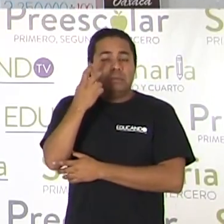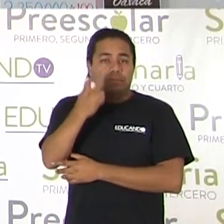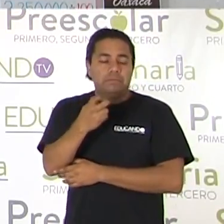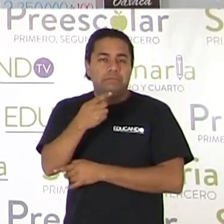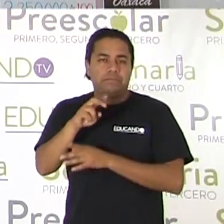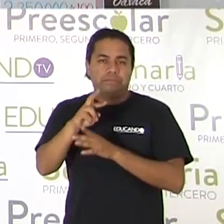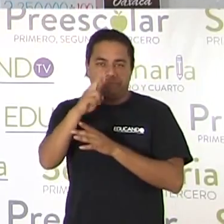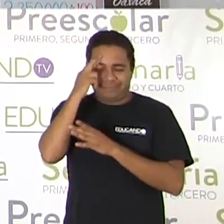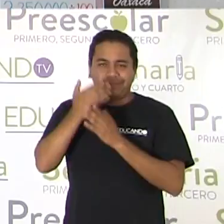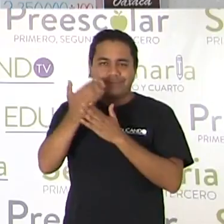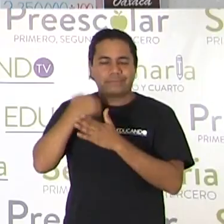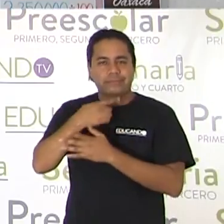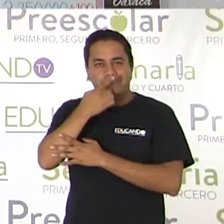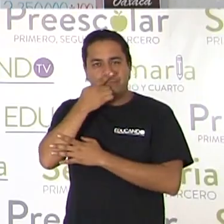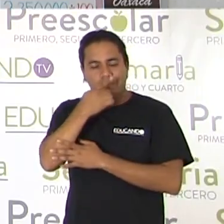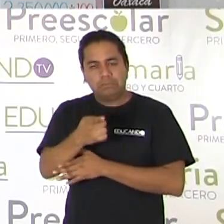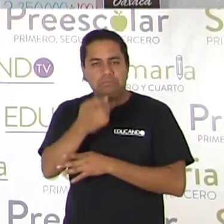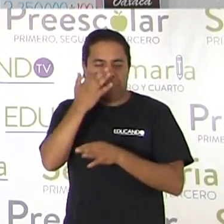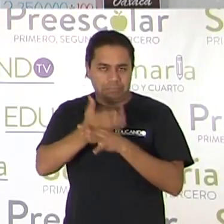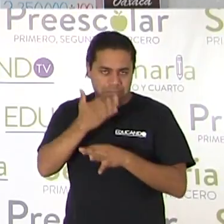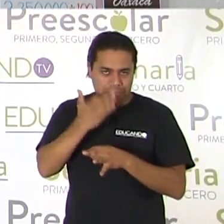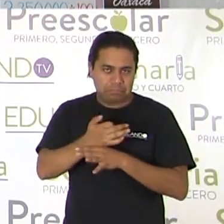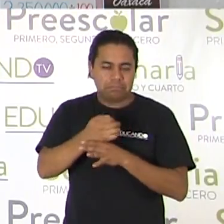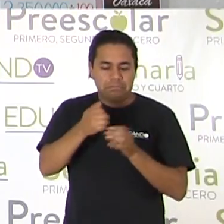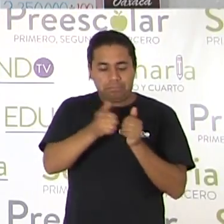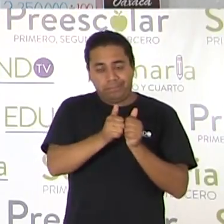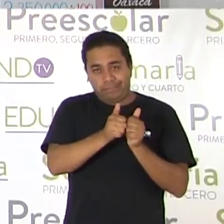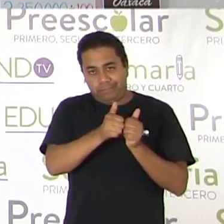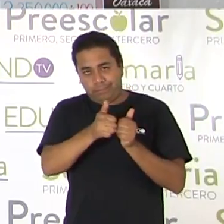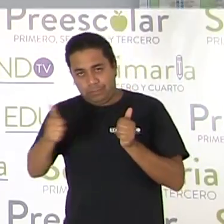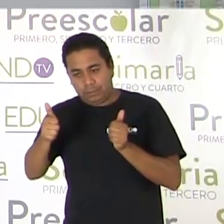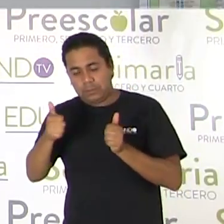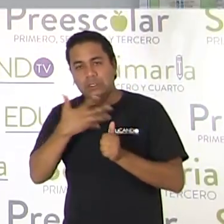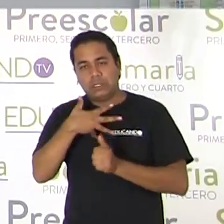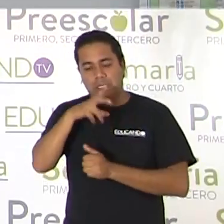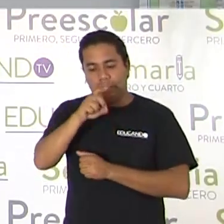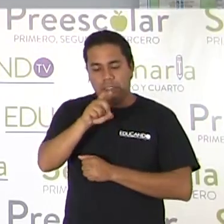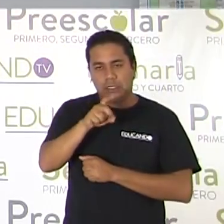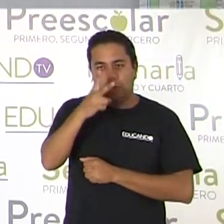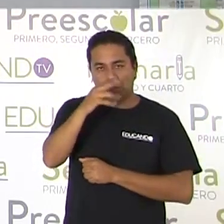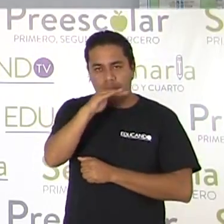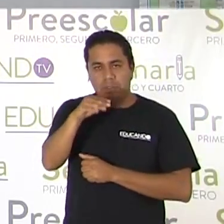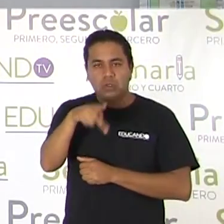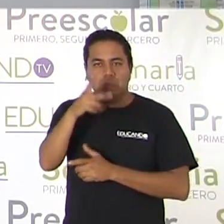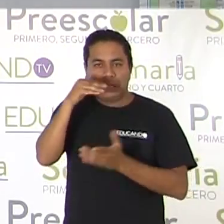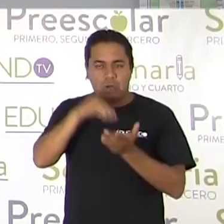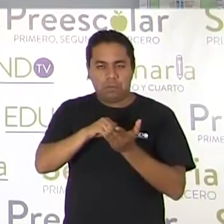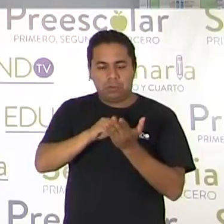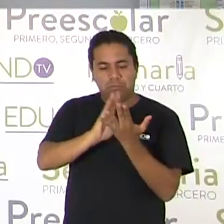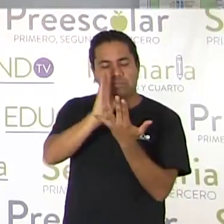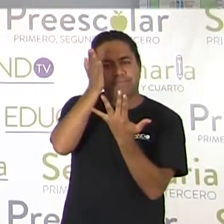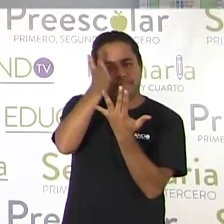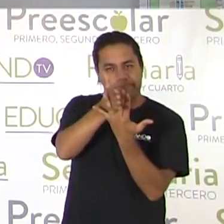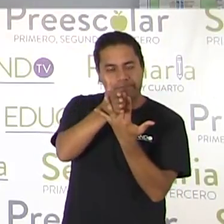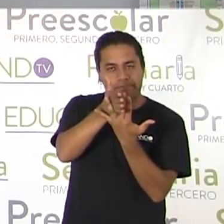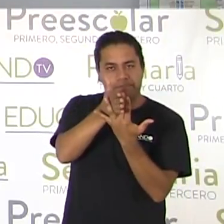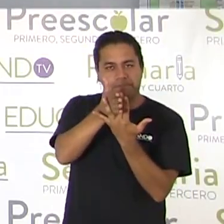yo comentado, es distancia entre velocidad. En este caso, la distancia es 32 kilómetros y medio y se va a dividir